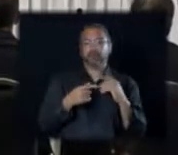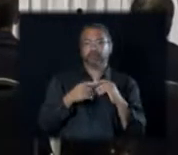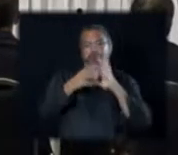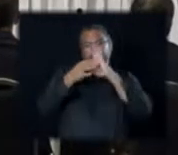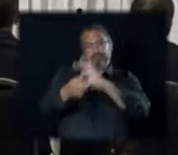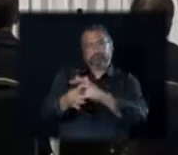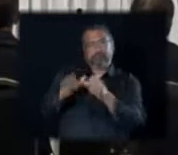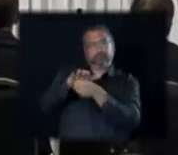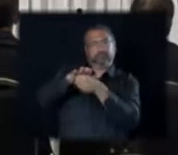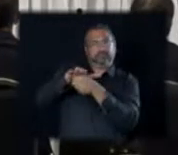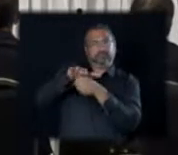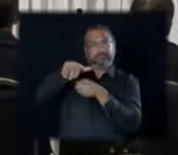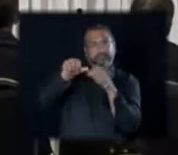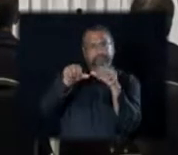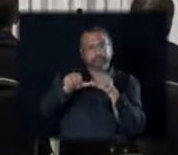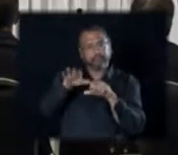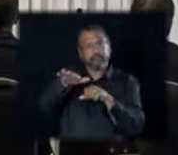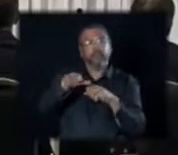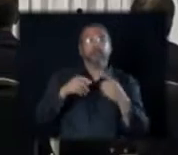mejores prácticas